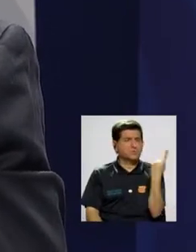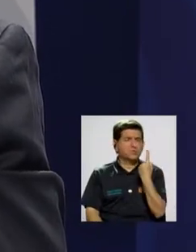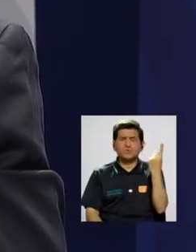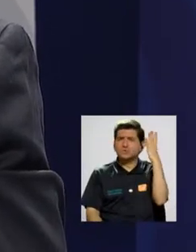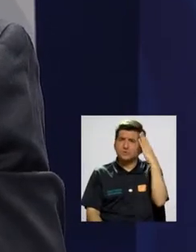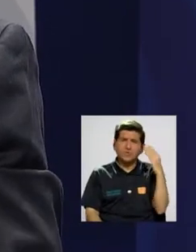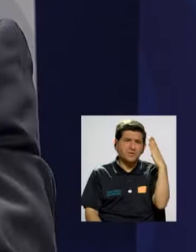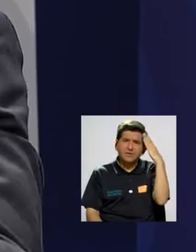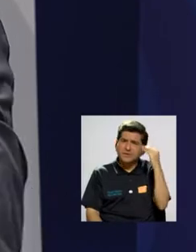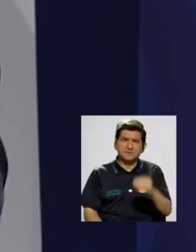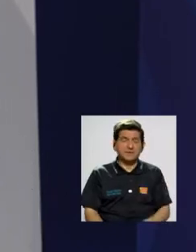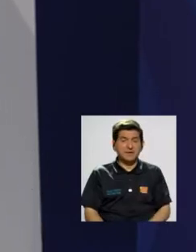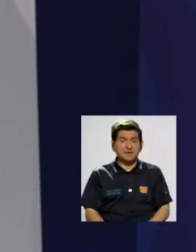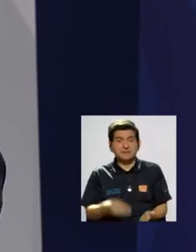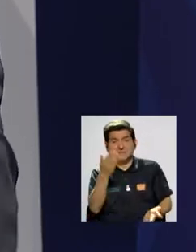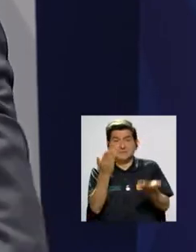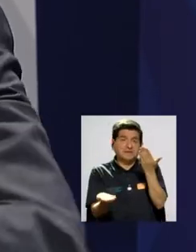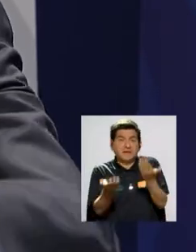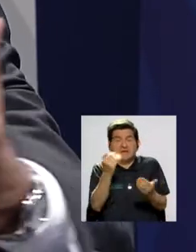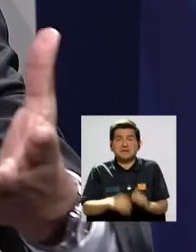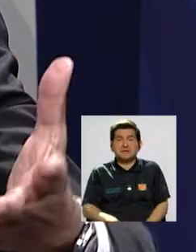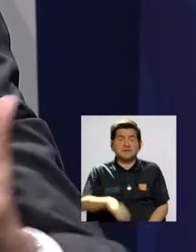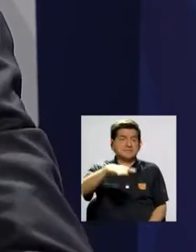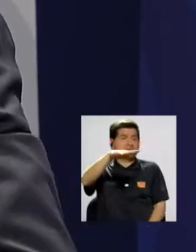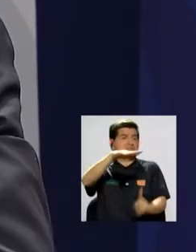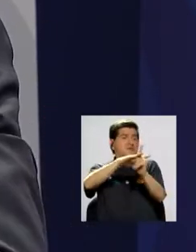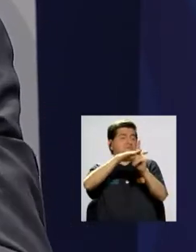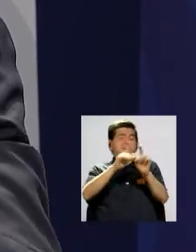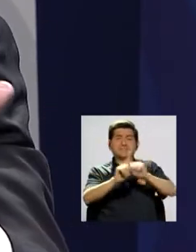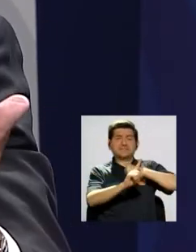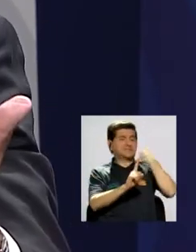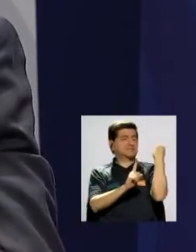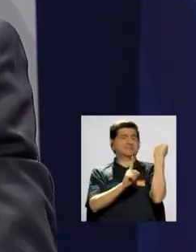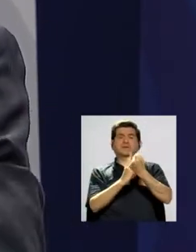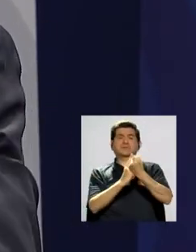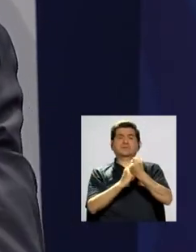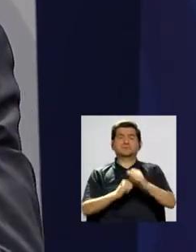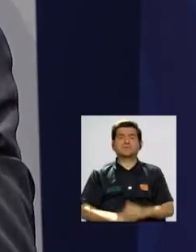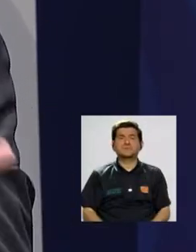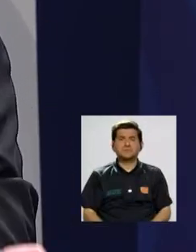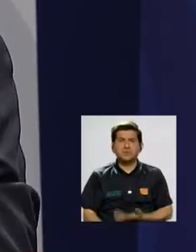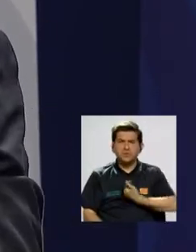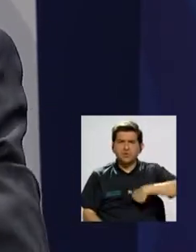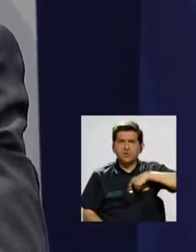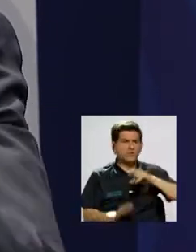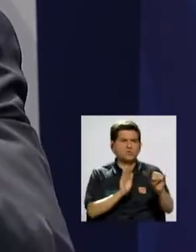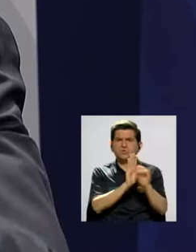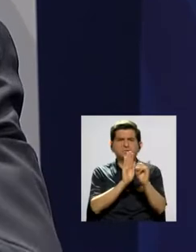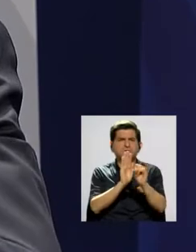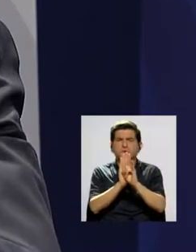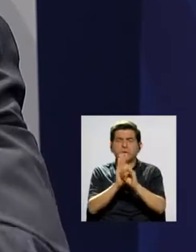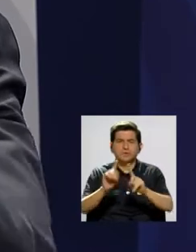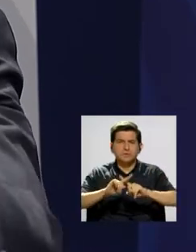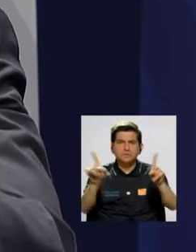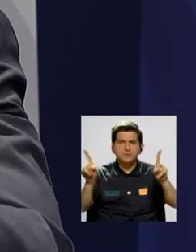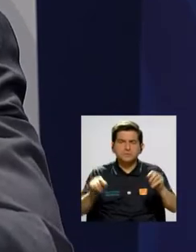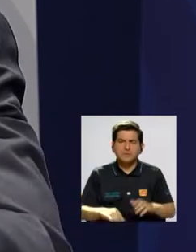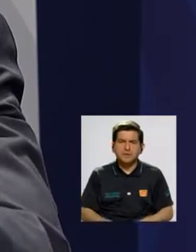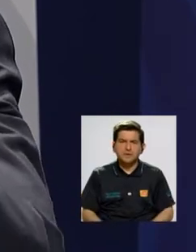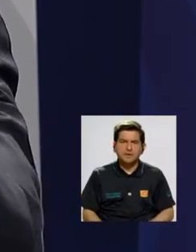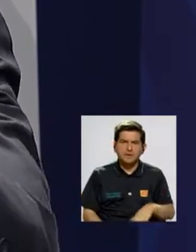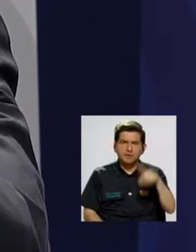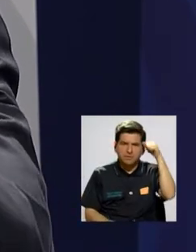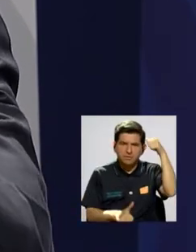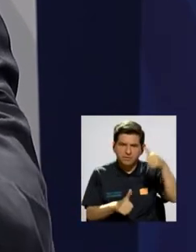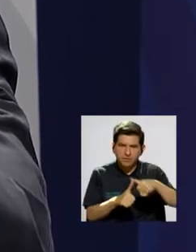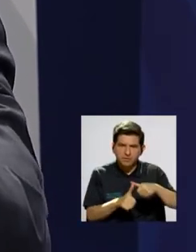¿verdad? Y que de repente salieron un montón de situaciones en las que no nos identificamos, pero es que tenemos que